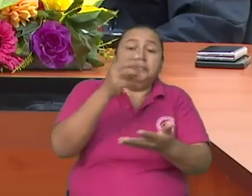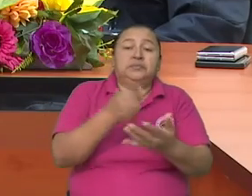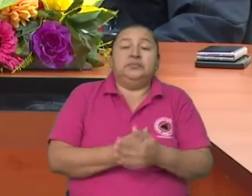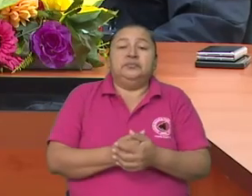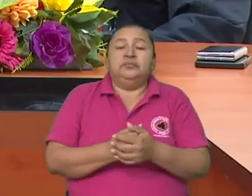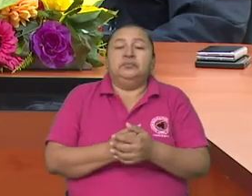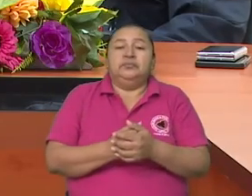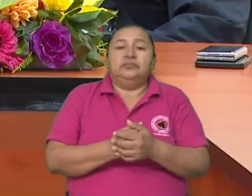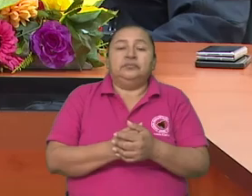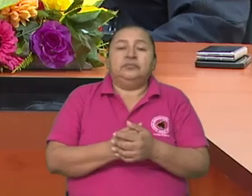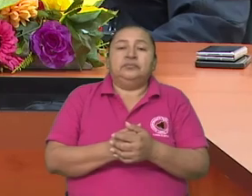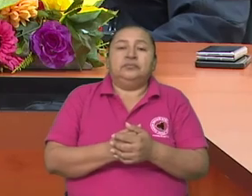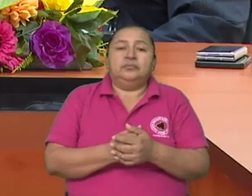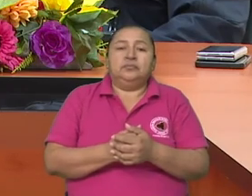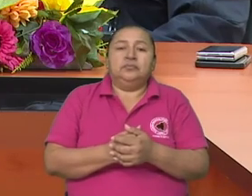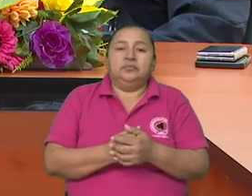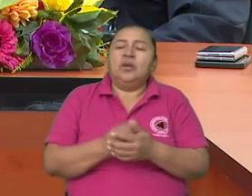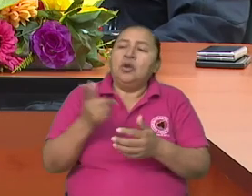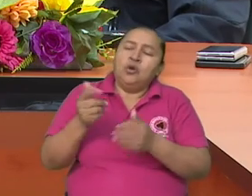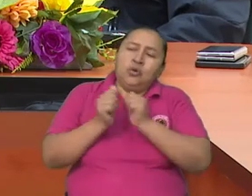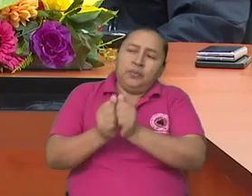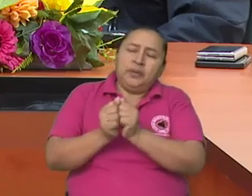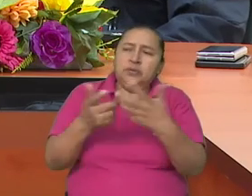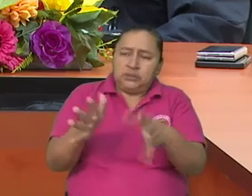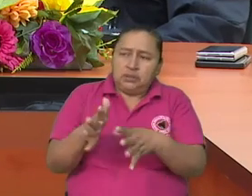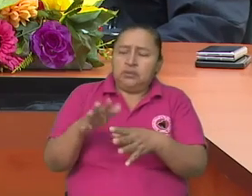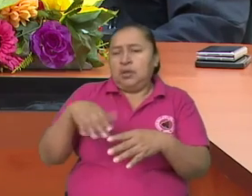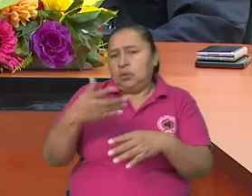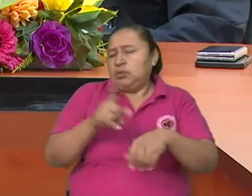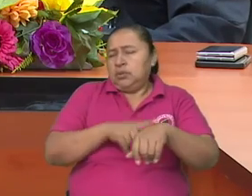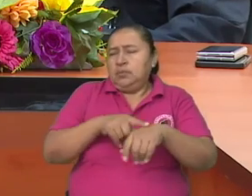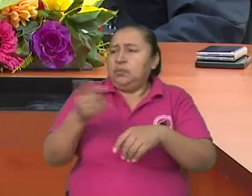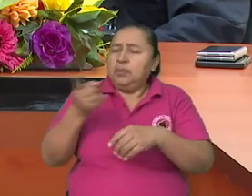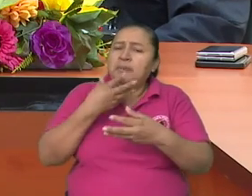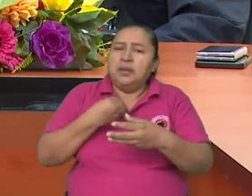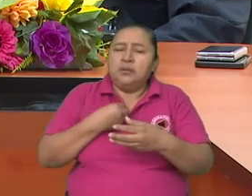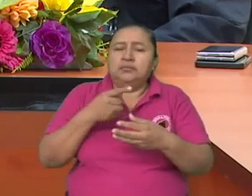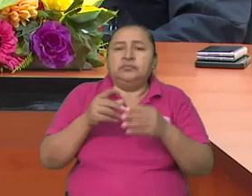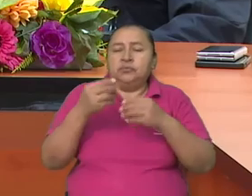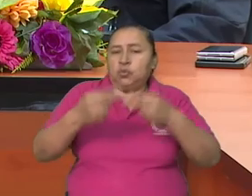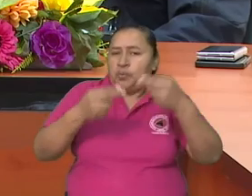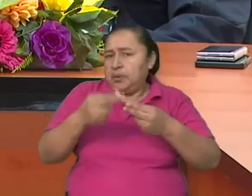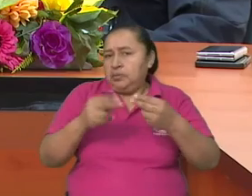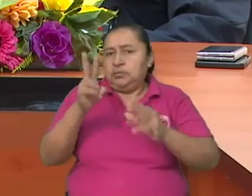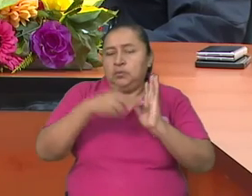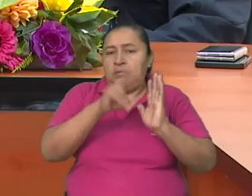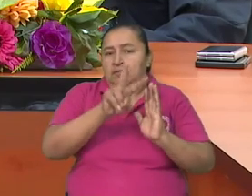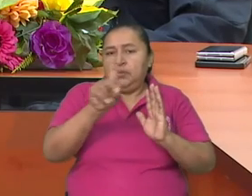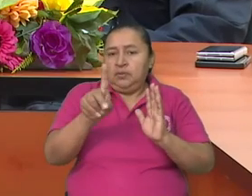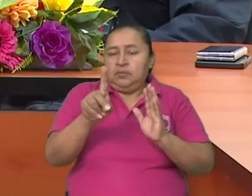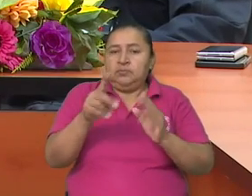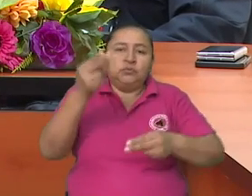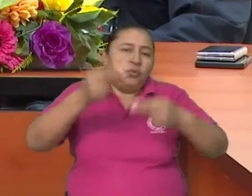Compañero, ya usted en otros momentos ha compartido también datos muy importantes respecto al 2021, cifras que van de la mano